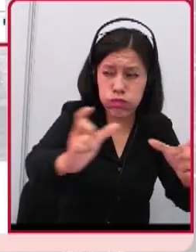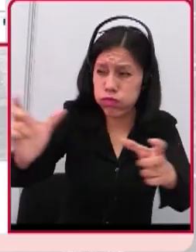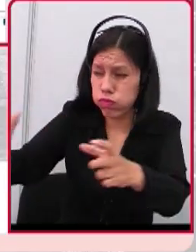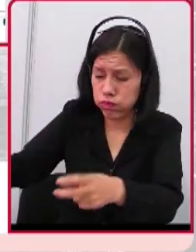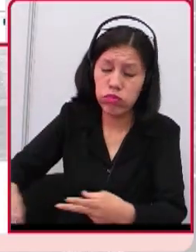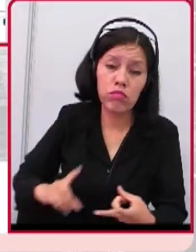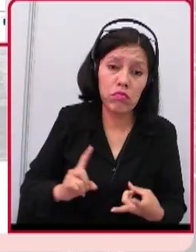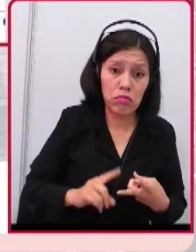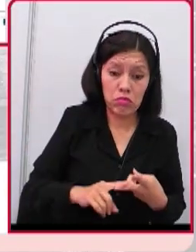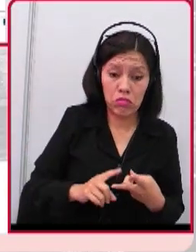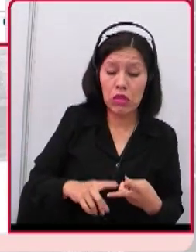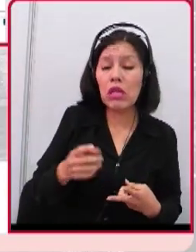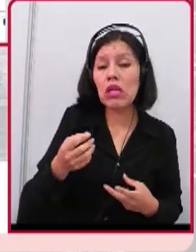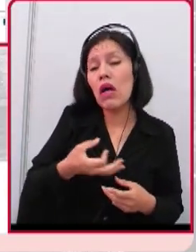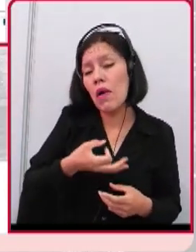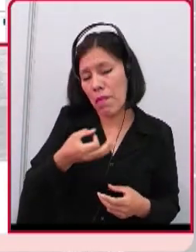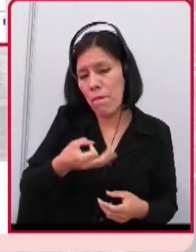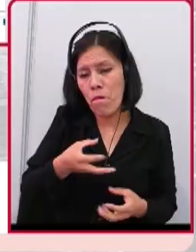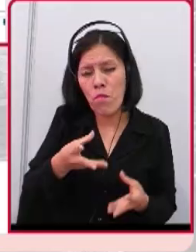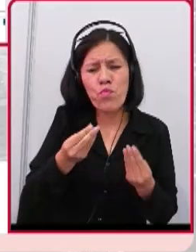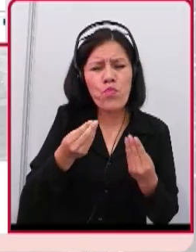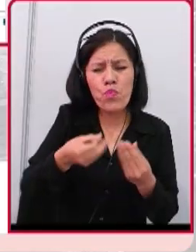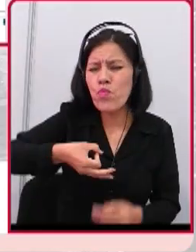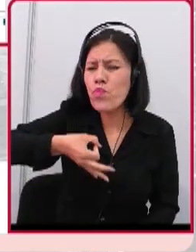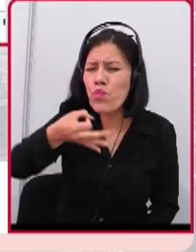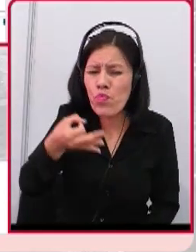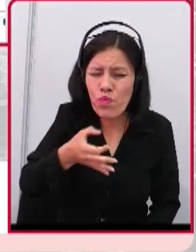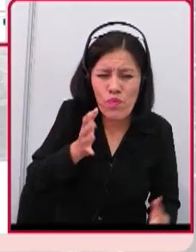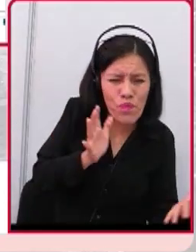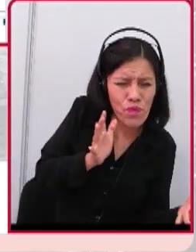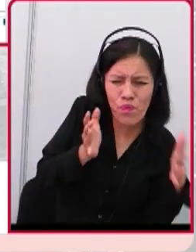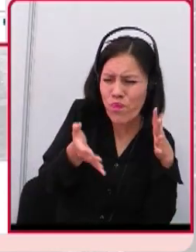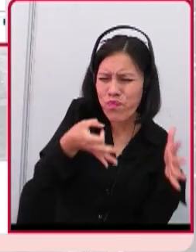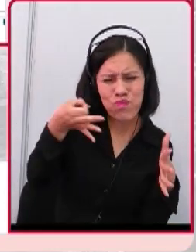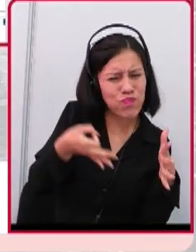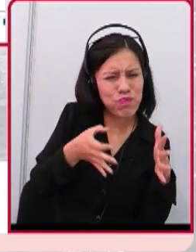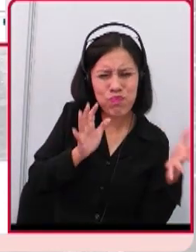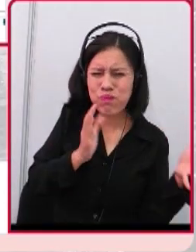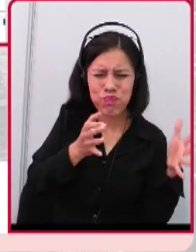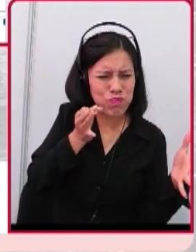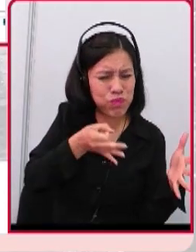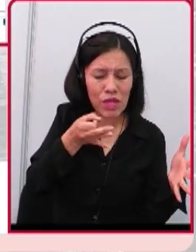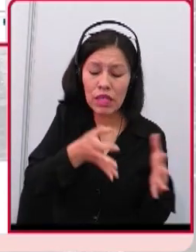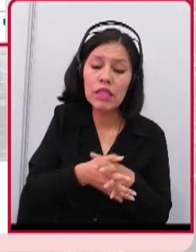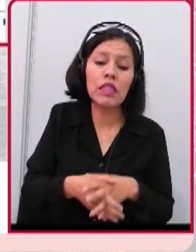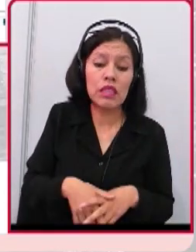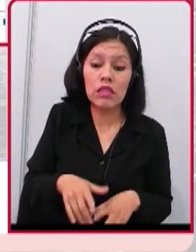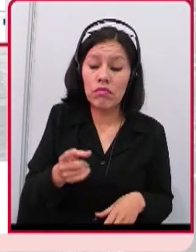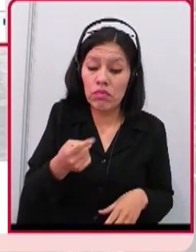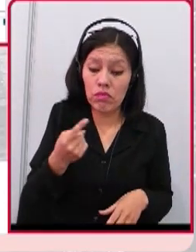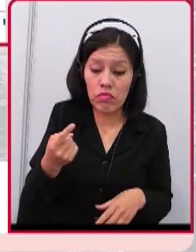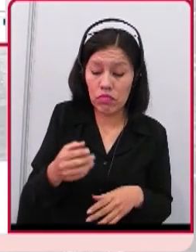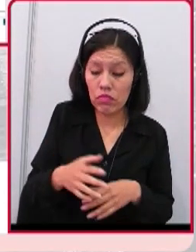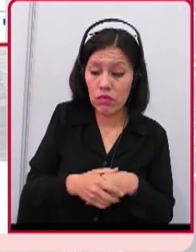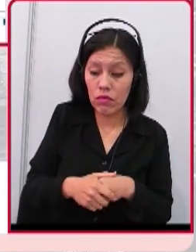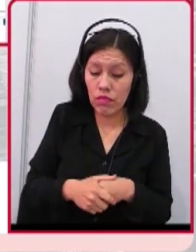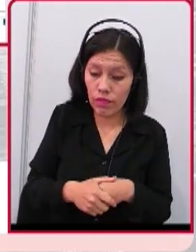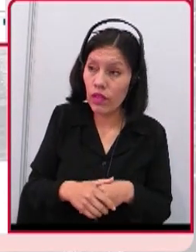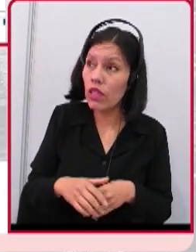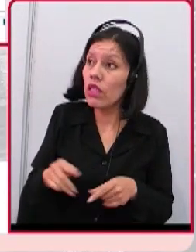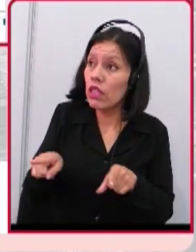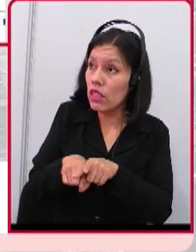como ustedes pueden ver, y no solamente en la parte de planta, sino también en las